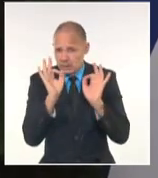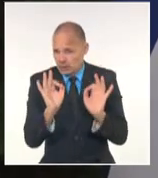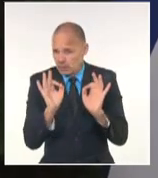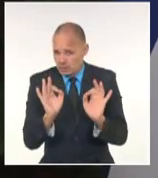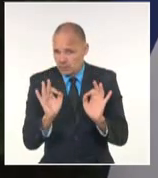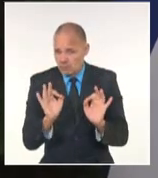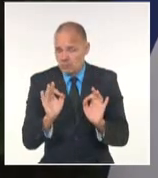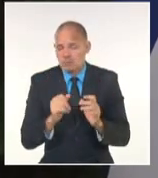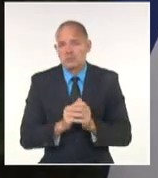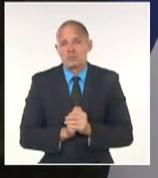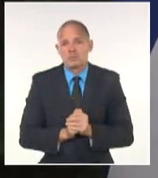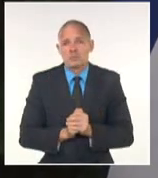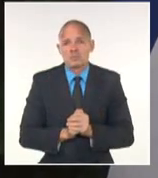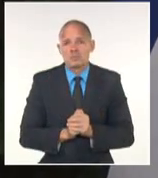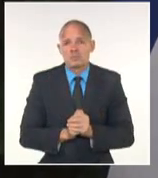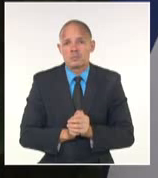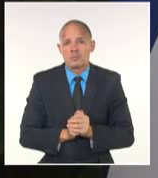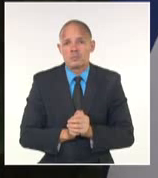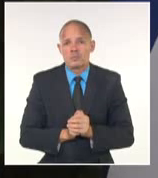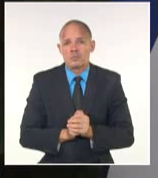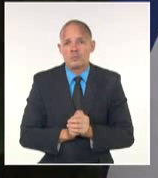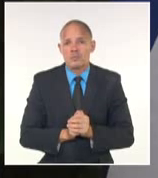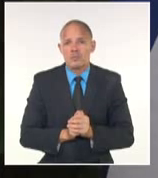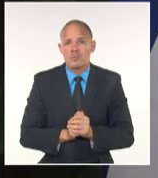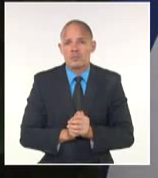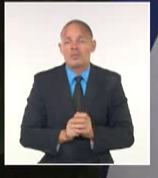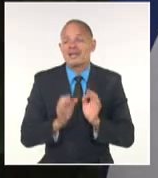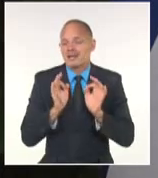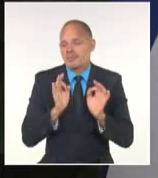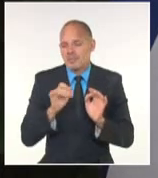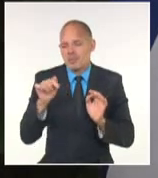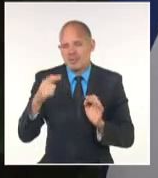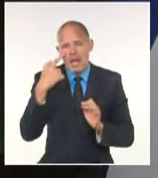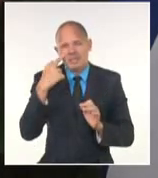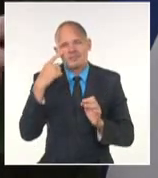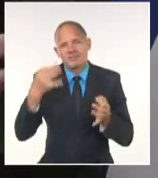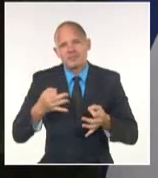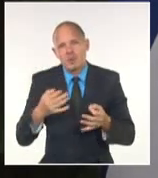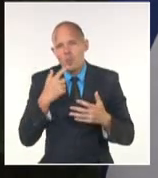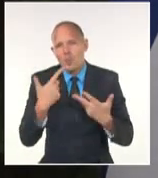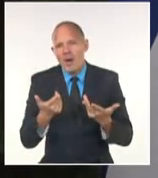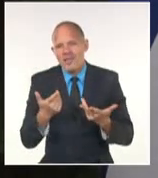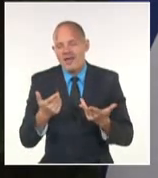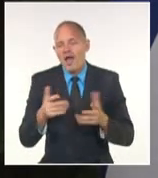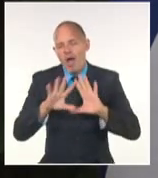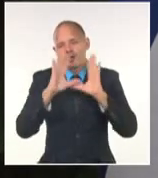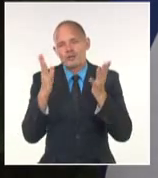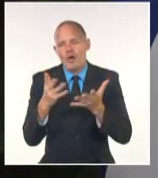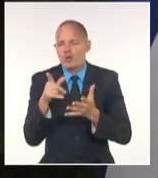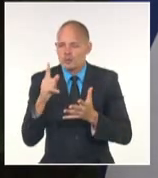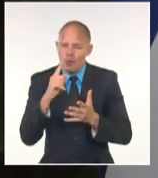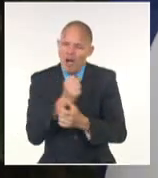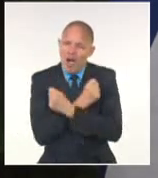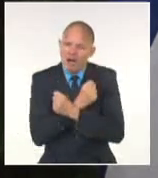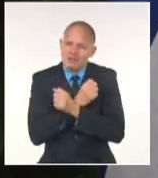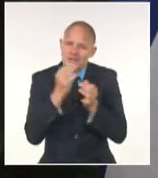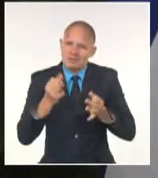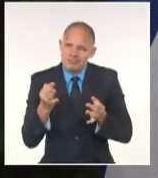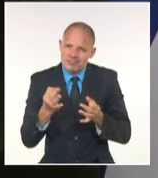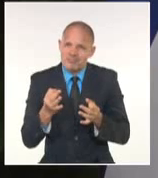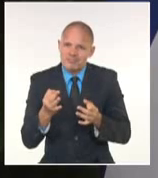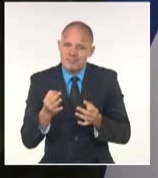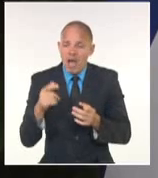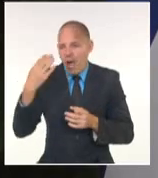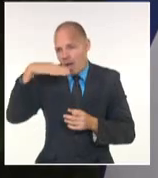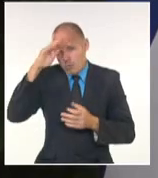palacio, que también es un símbolo de este cariño y esta solidaridad de